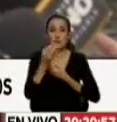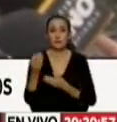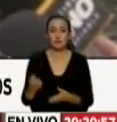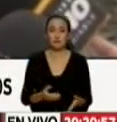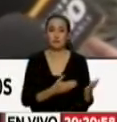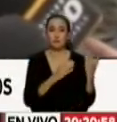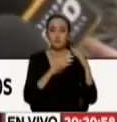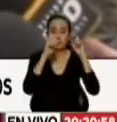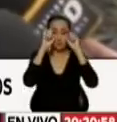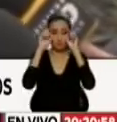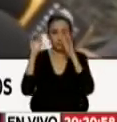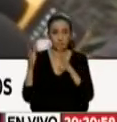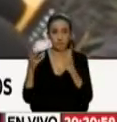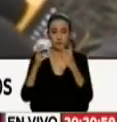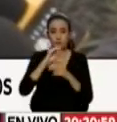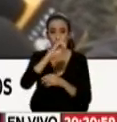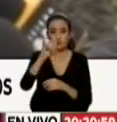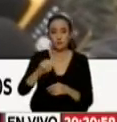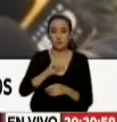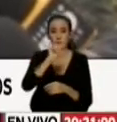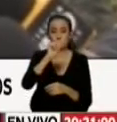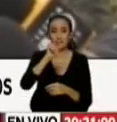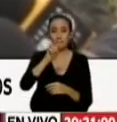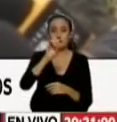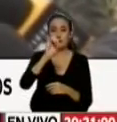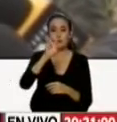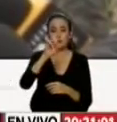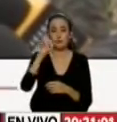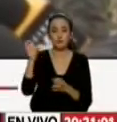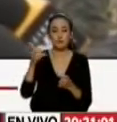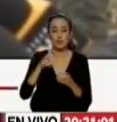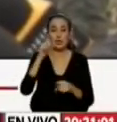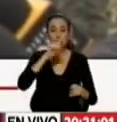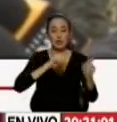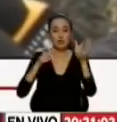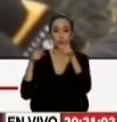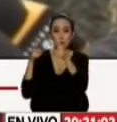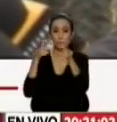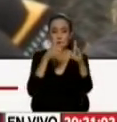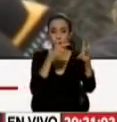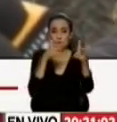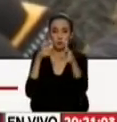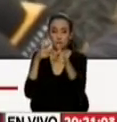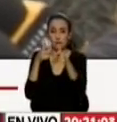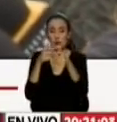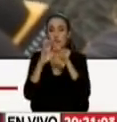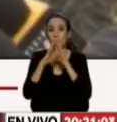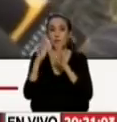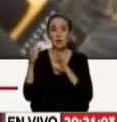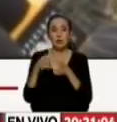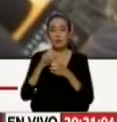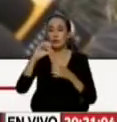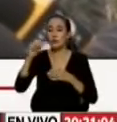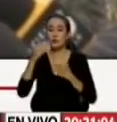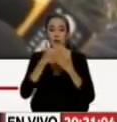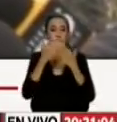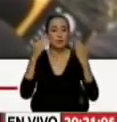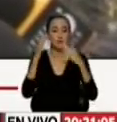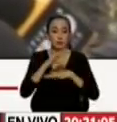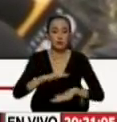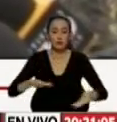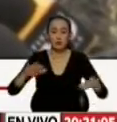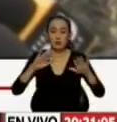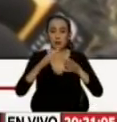el fiscal, el doctor Fabián Salazar, ha dispuesto la incautación de unos fusiles de munición 2.23 y otros elementos de convicción que se